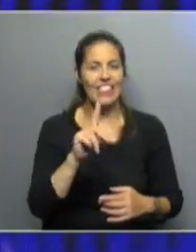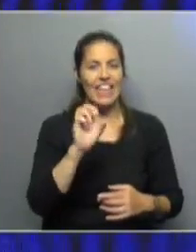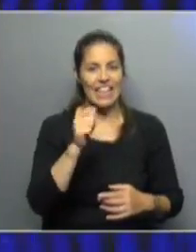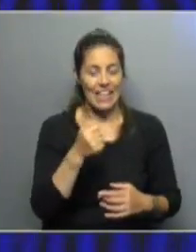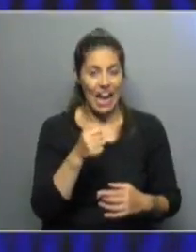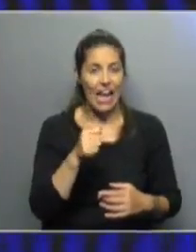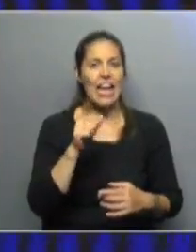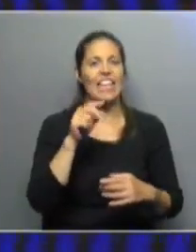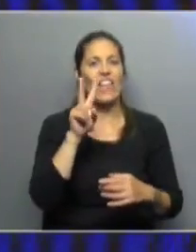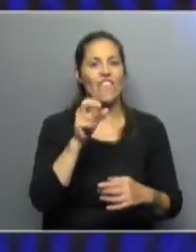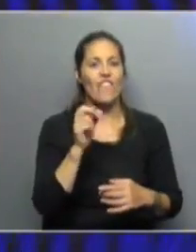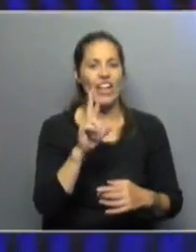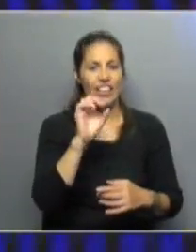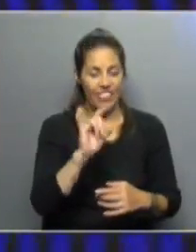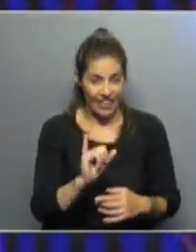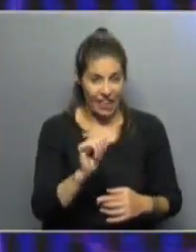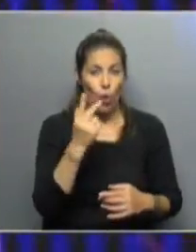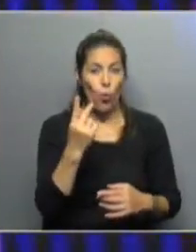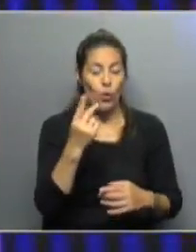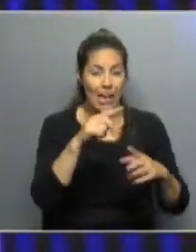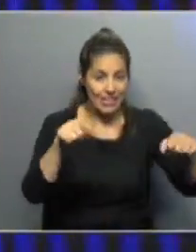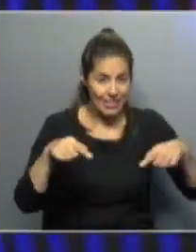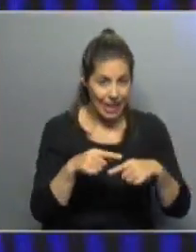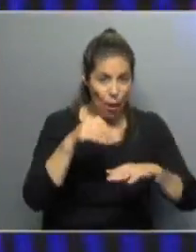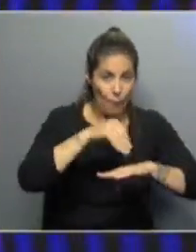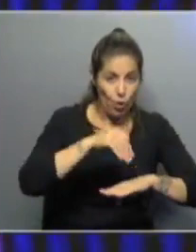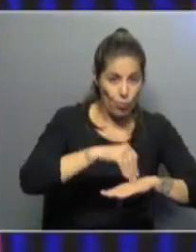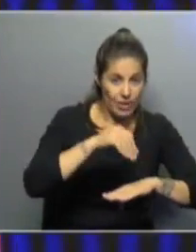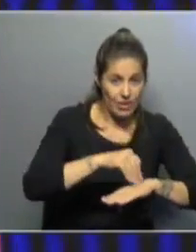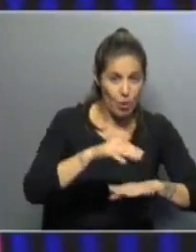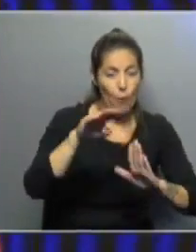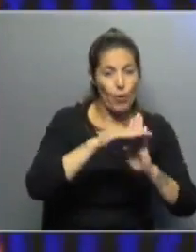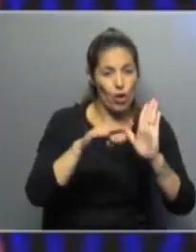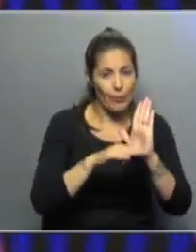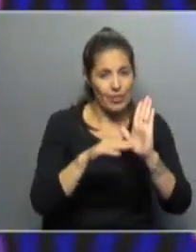la Sala Verdi. Sí, una sala por municipio, hablaremos de eso también. La programación está en